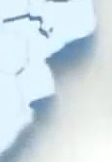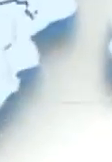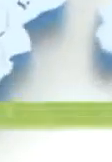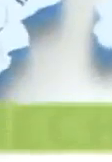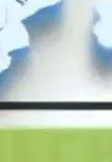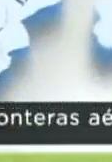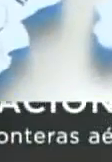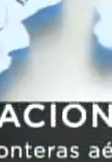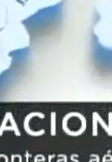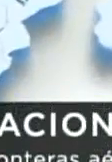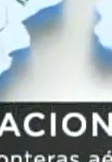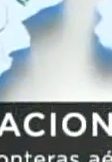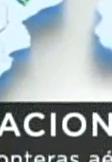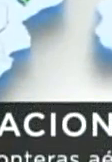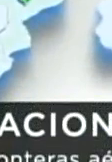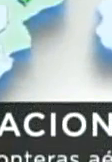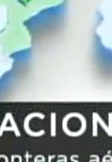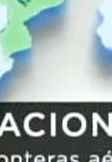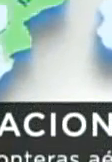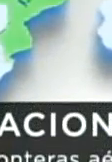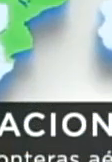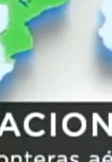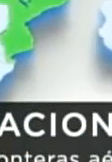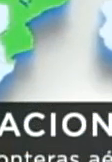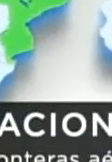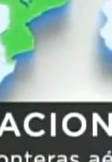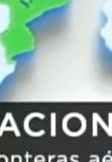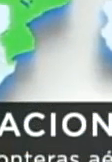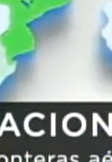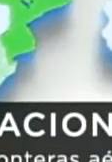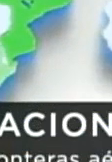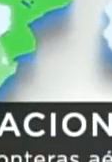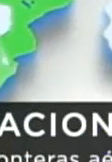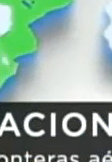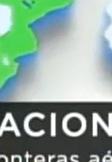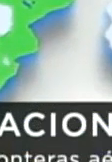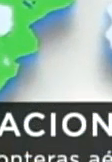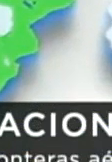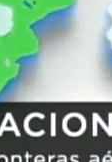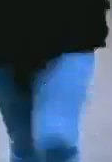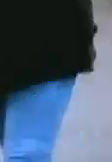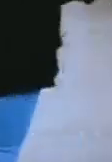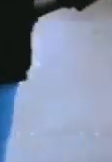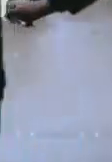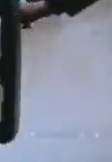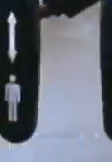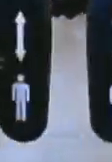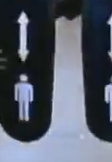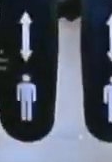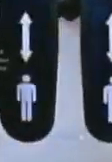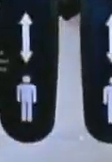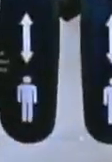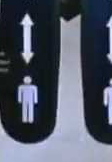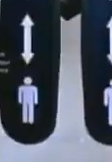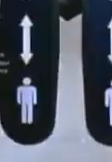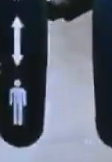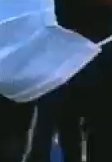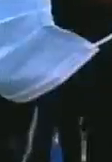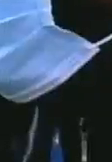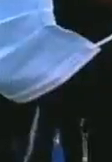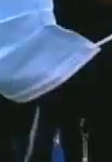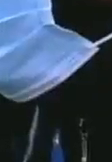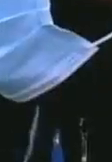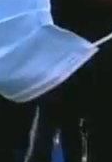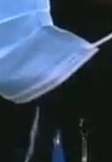En África, apenas se ha vacunado 4% de sus 1.200 millones de habitantes, mientras que